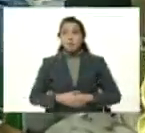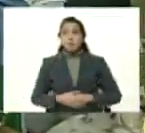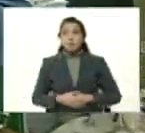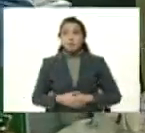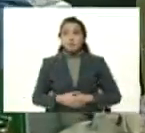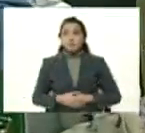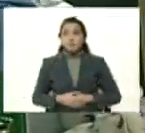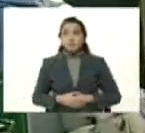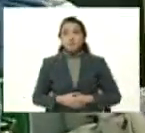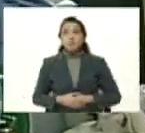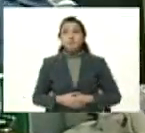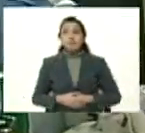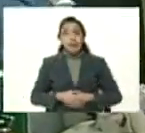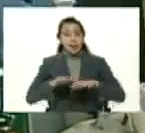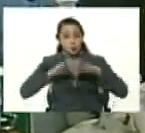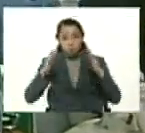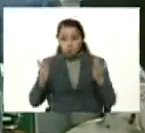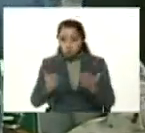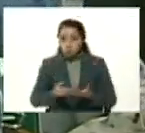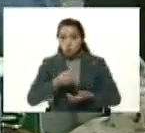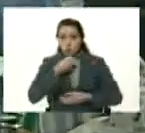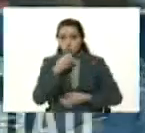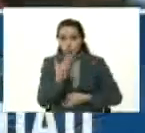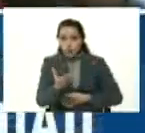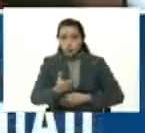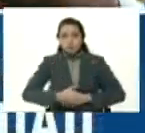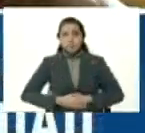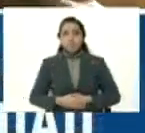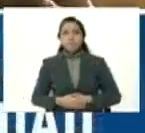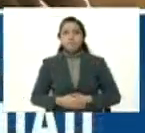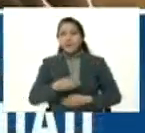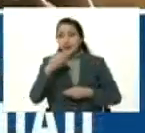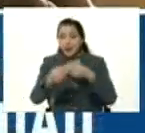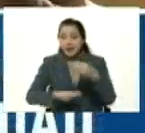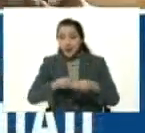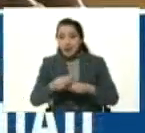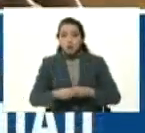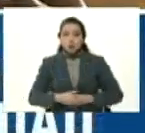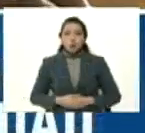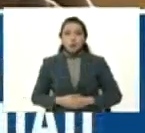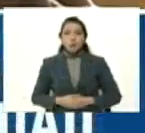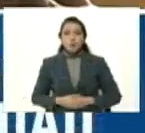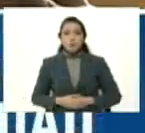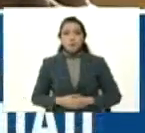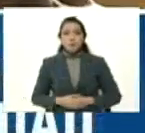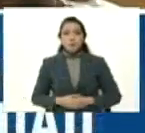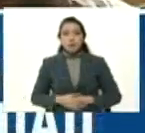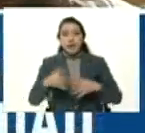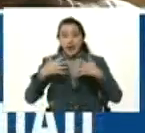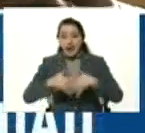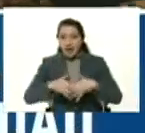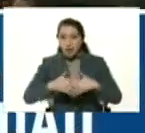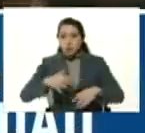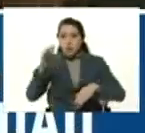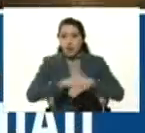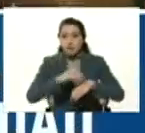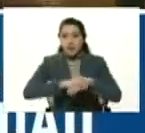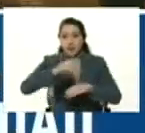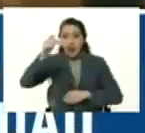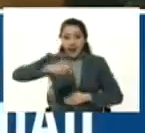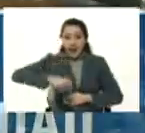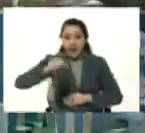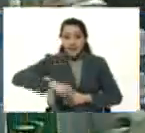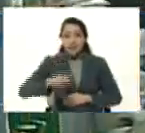máximo a nivel mundial. Sí. Hecho enteramente 100% por la industria zapatera de Venezuela,